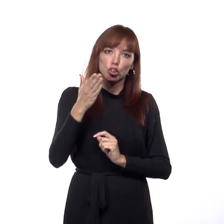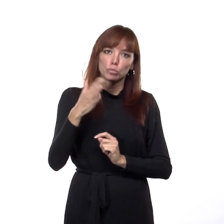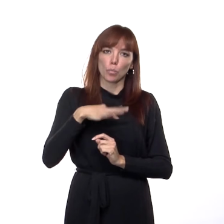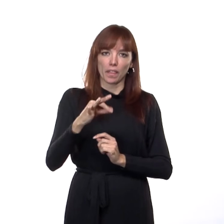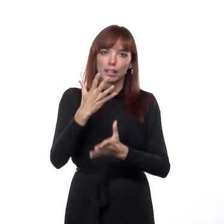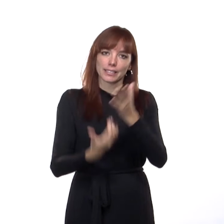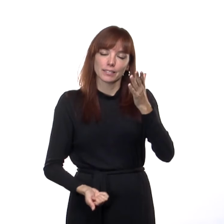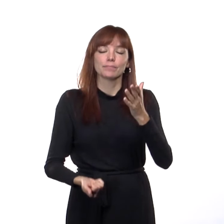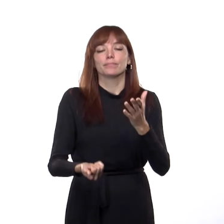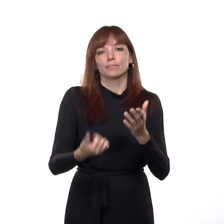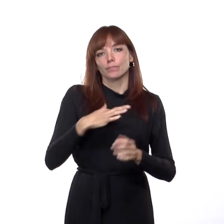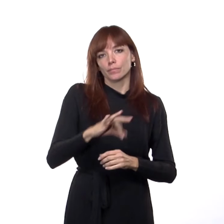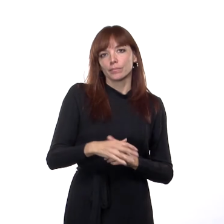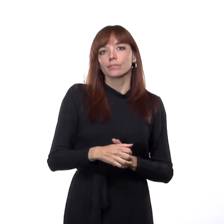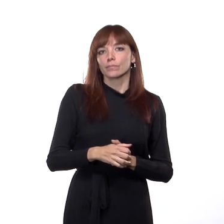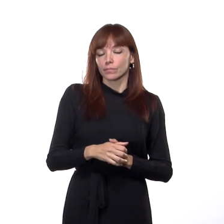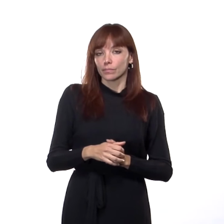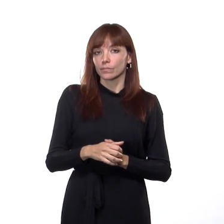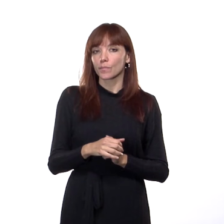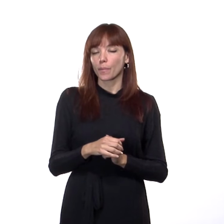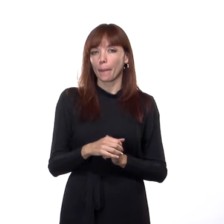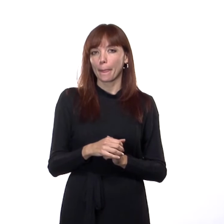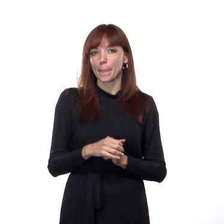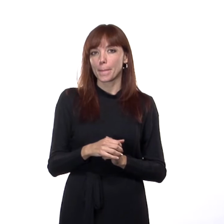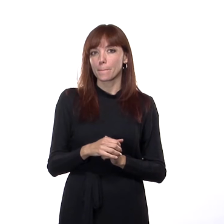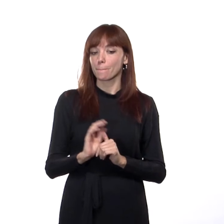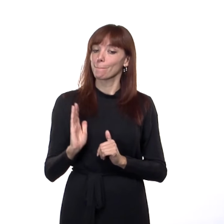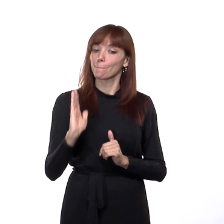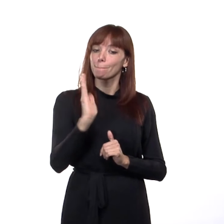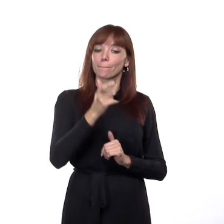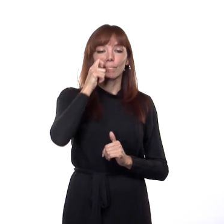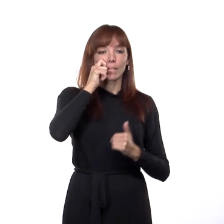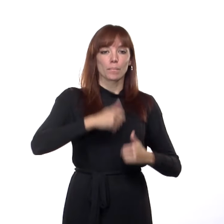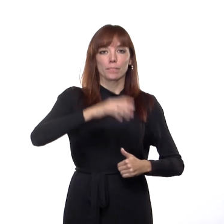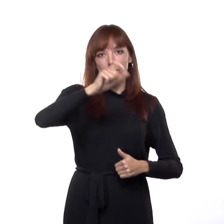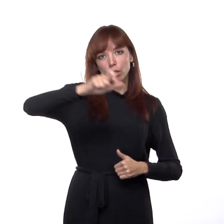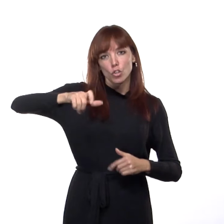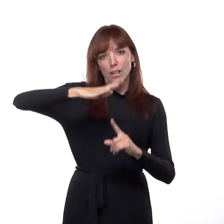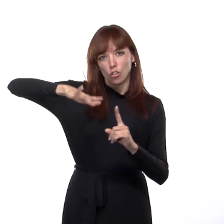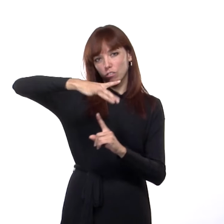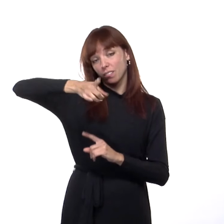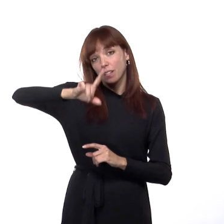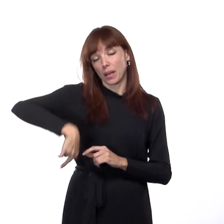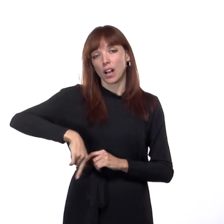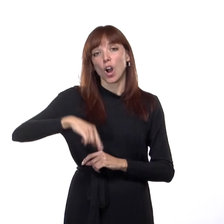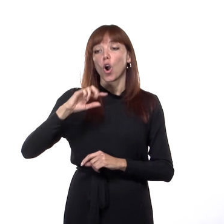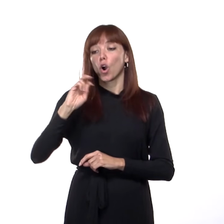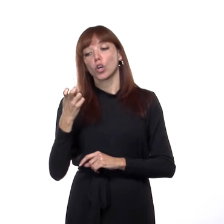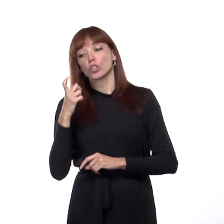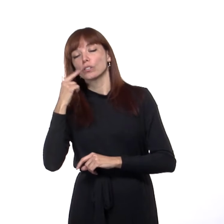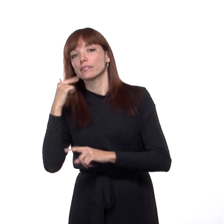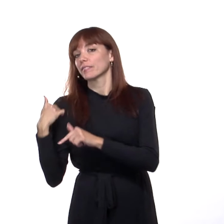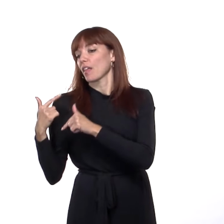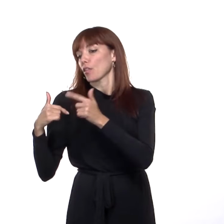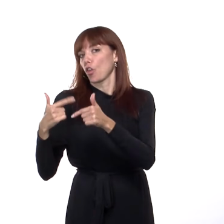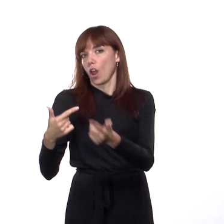recetas de los componentes y llegará a perjudicar al ser humano y el ecosistema y luego otros son los tradicionales también que se comparten con